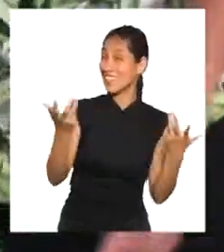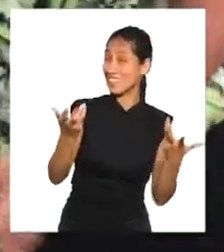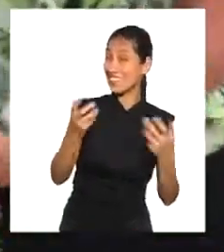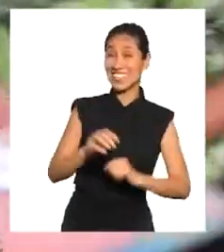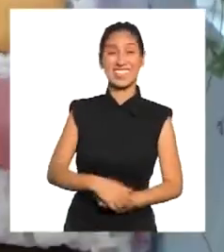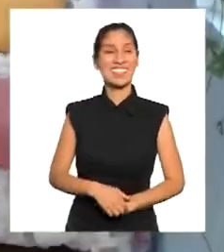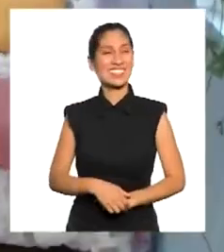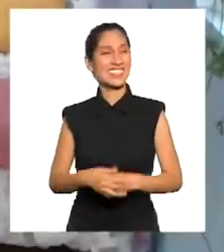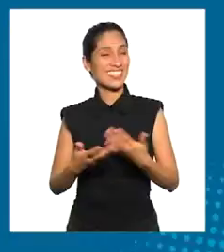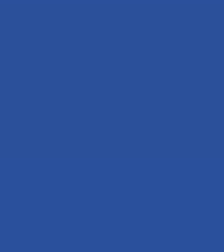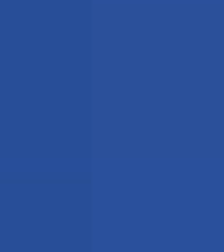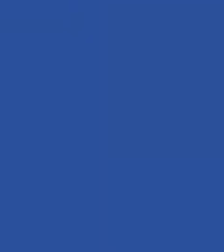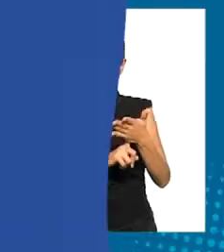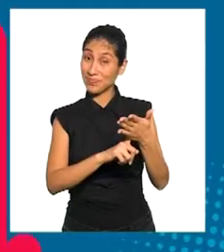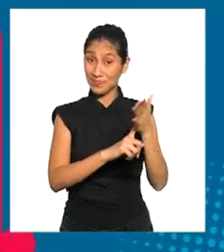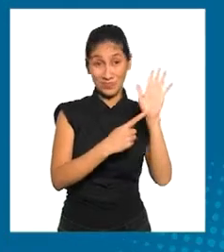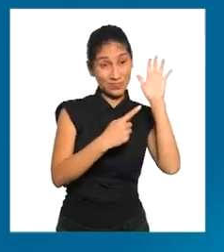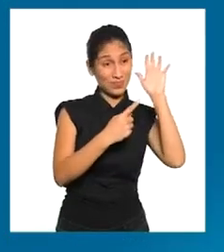Entonces,